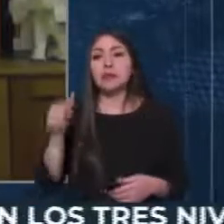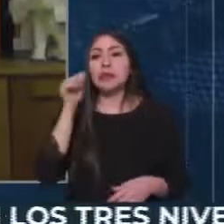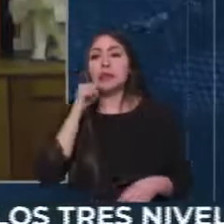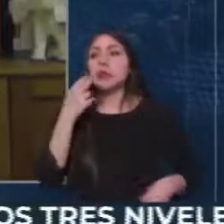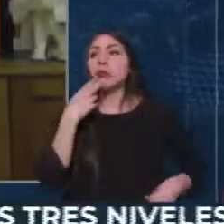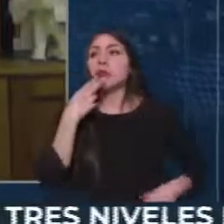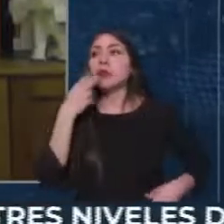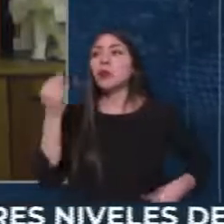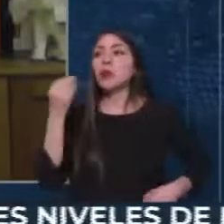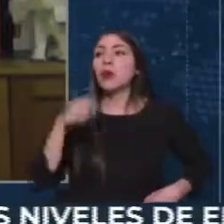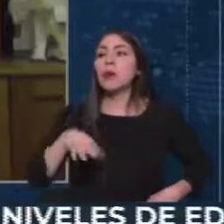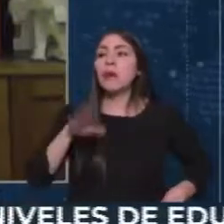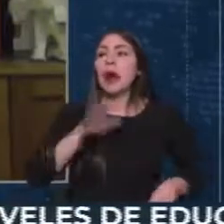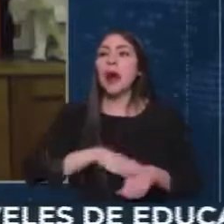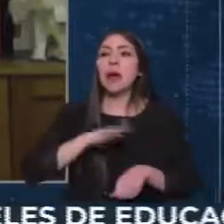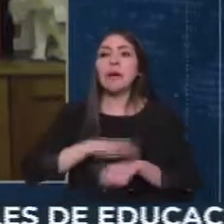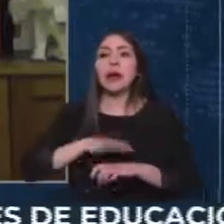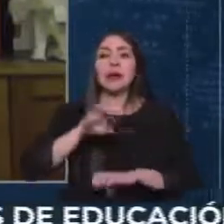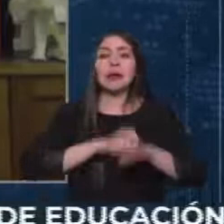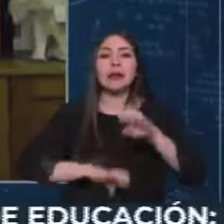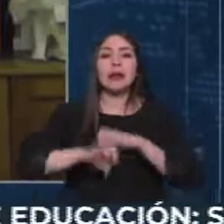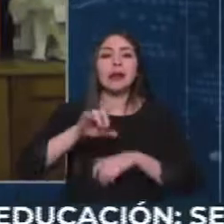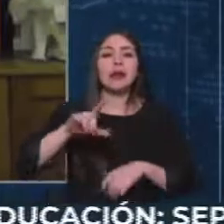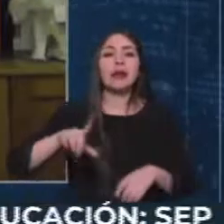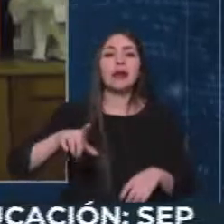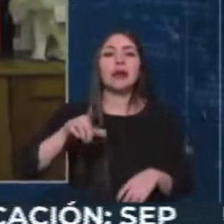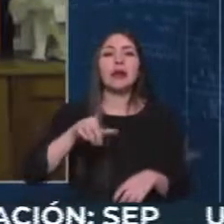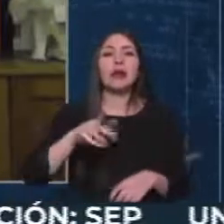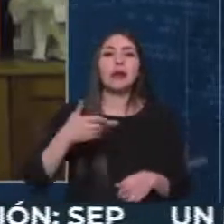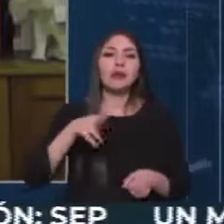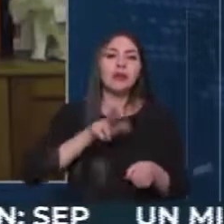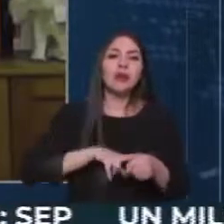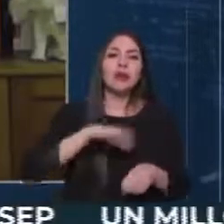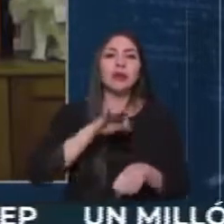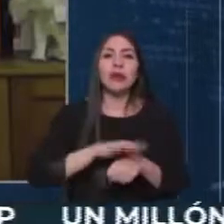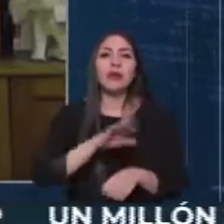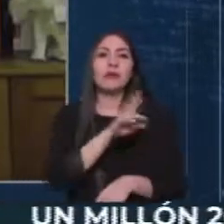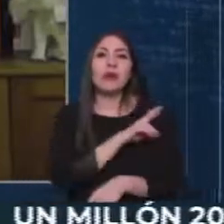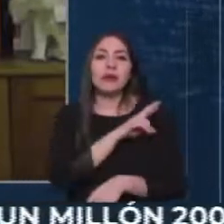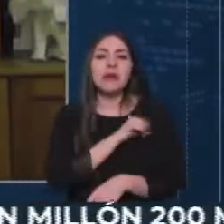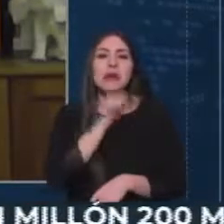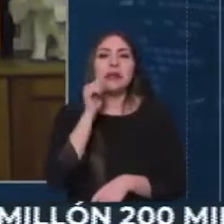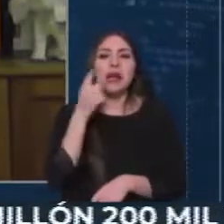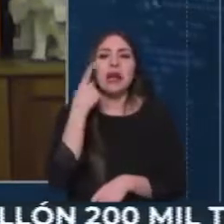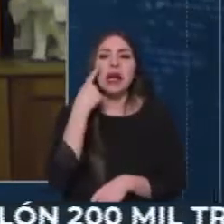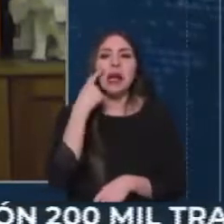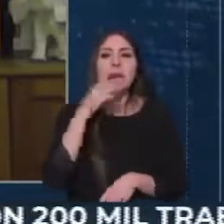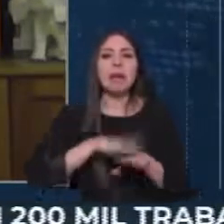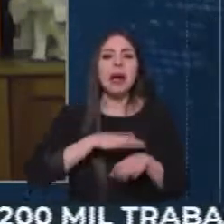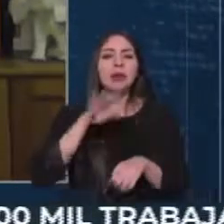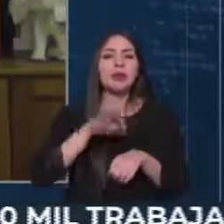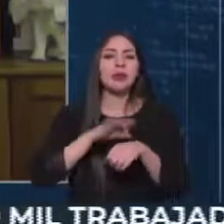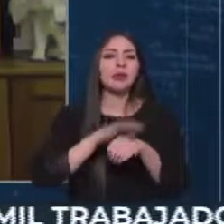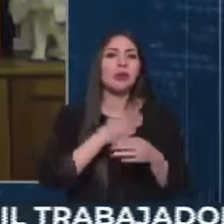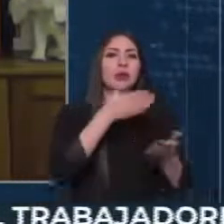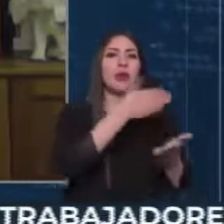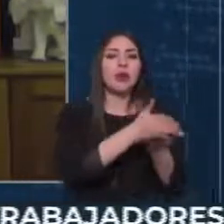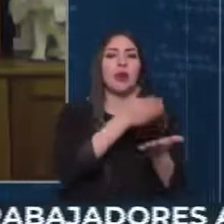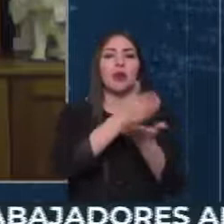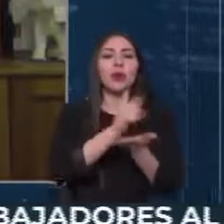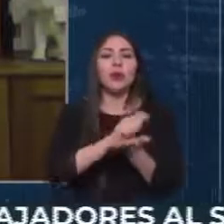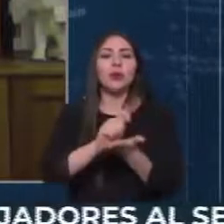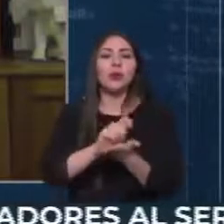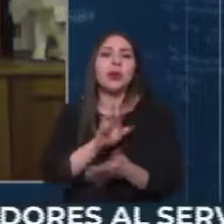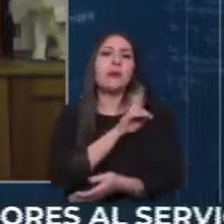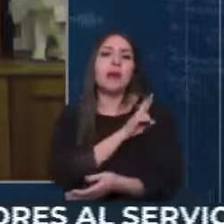que todavía se utiliza mucho la medicina, digamos, familiar, de ir a pequeñas clínicas, consultas,